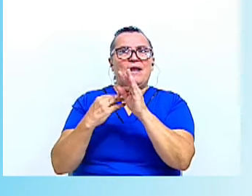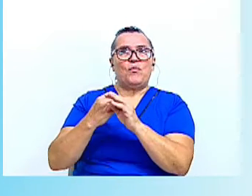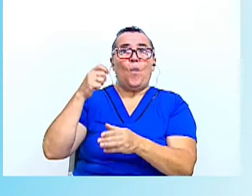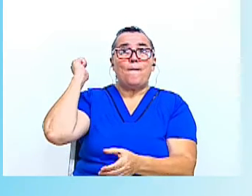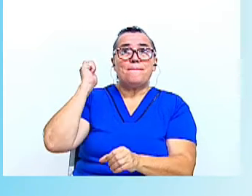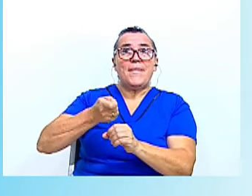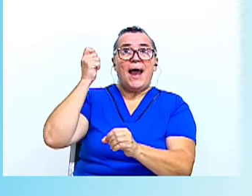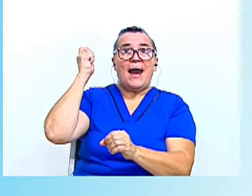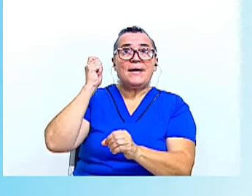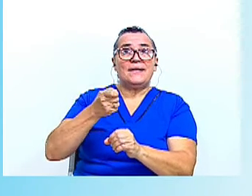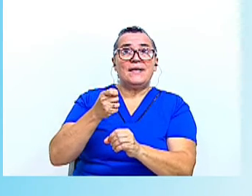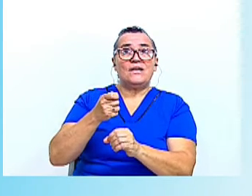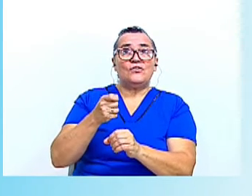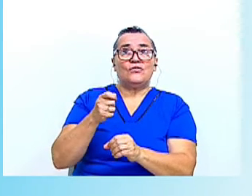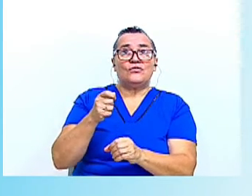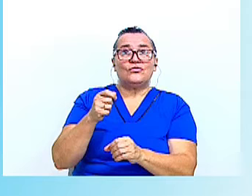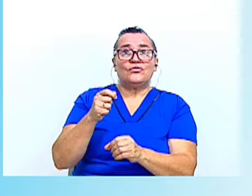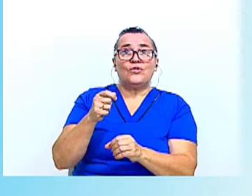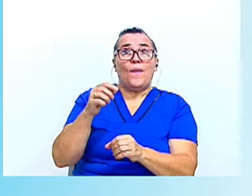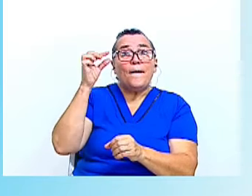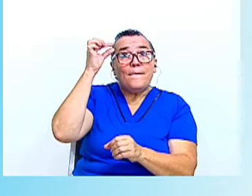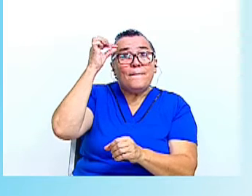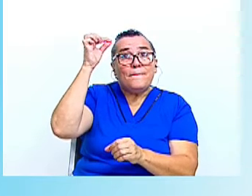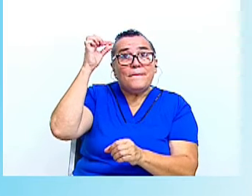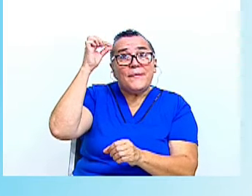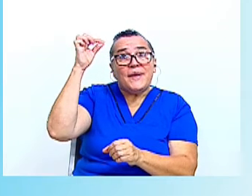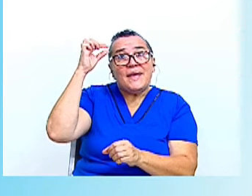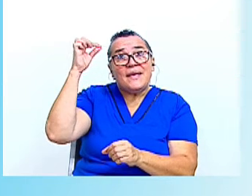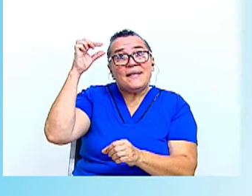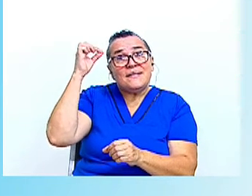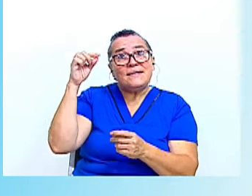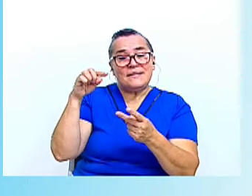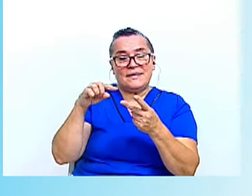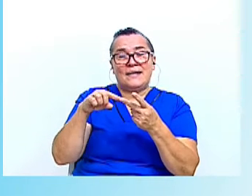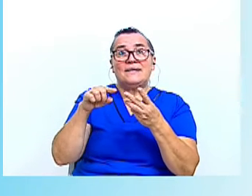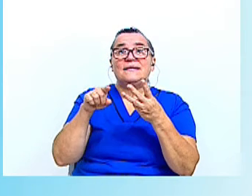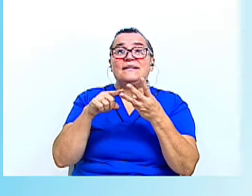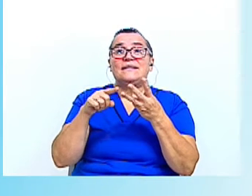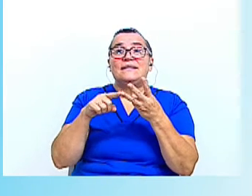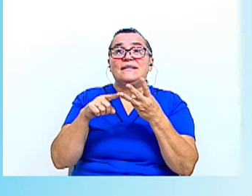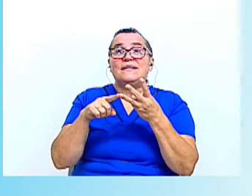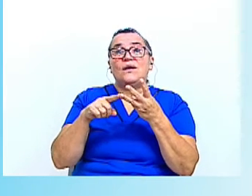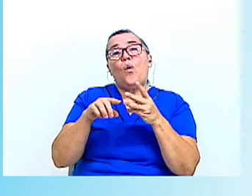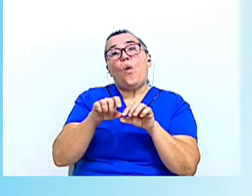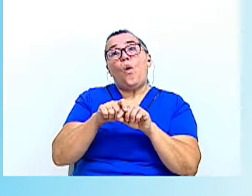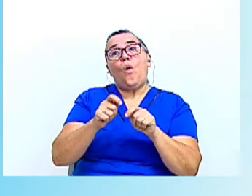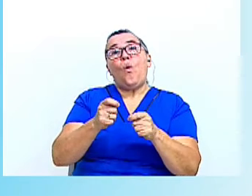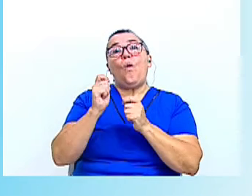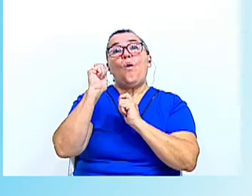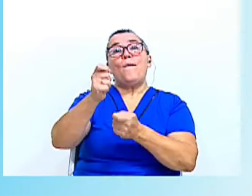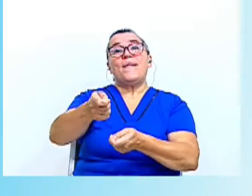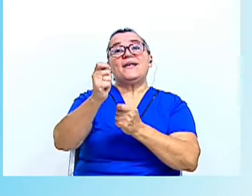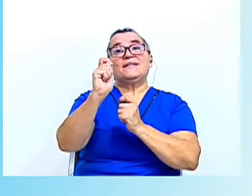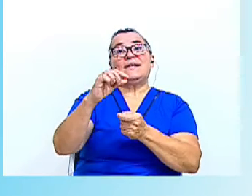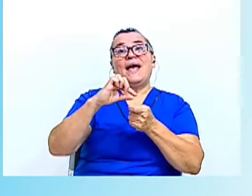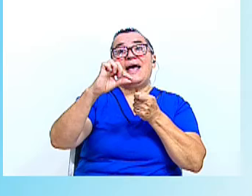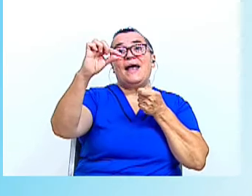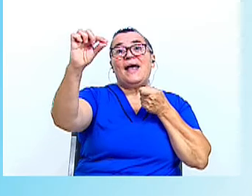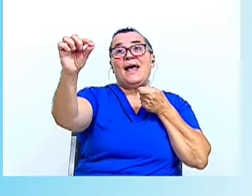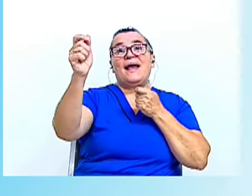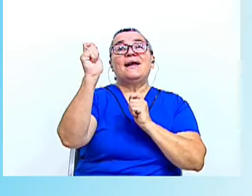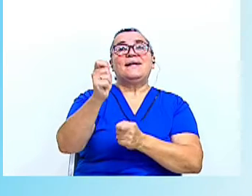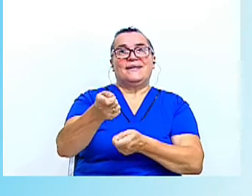martillo, las pinzas para sacar las cejas o también las cañas o cuerdas de pescar.